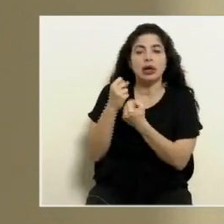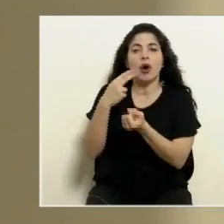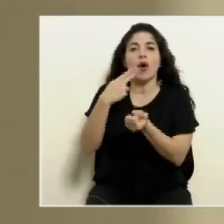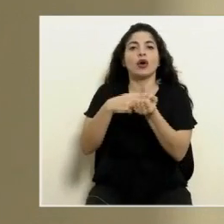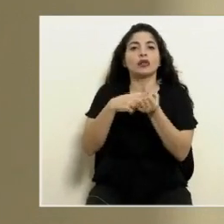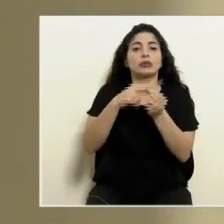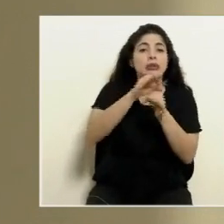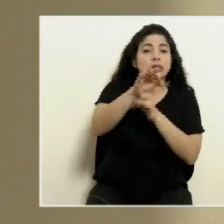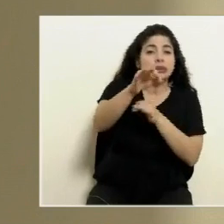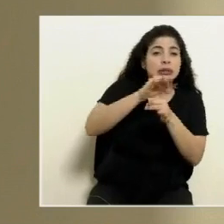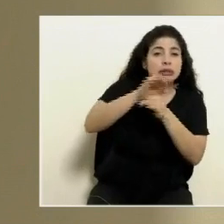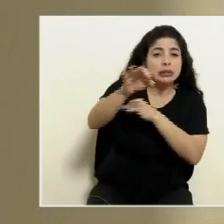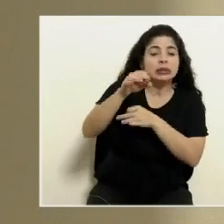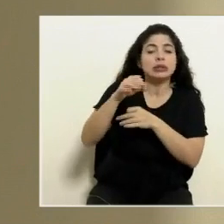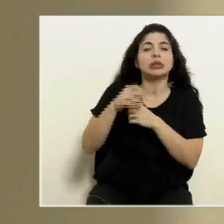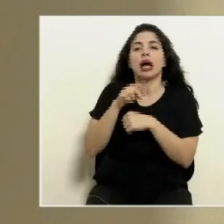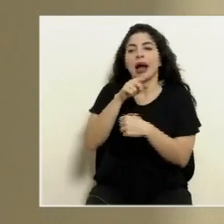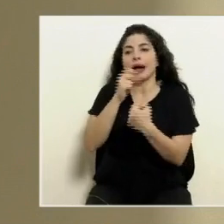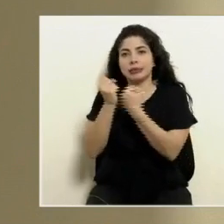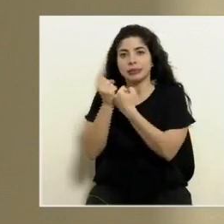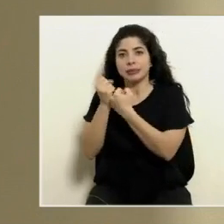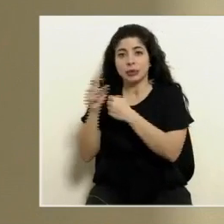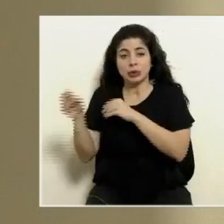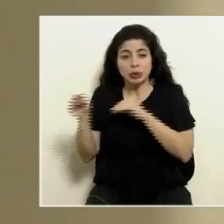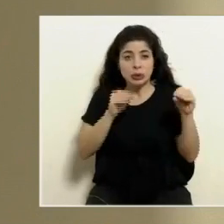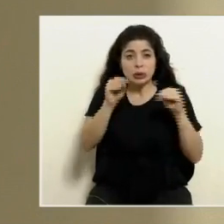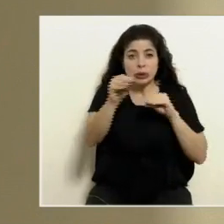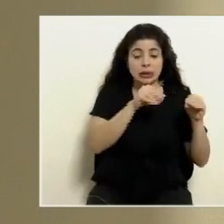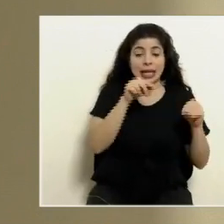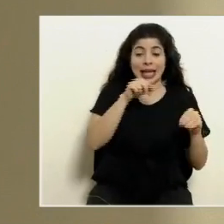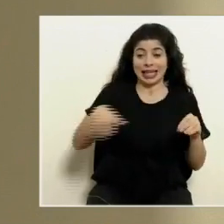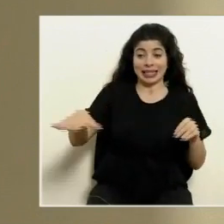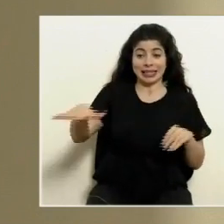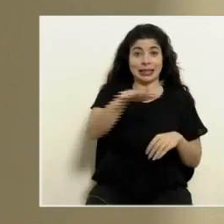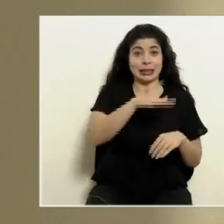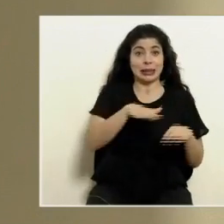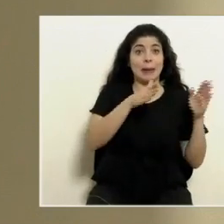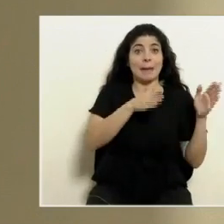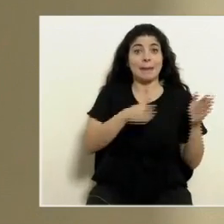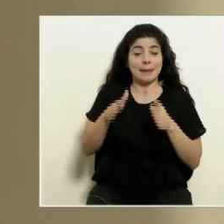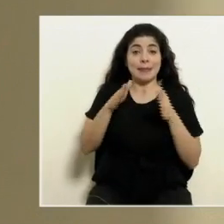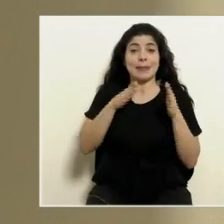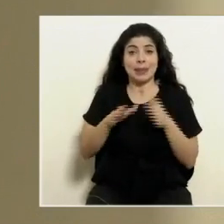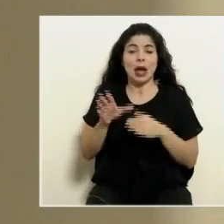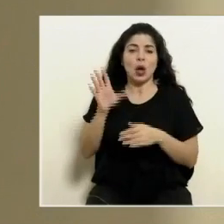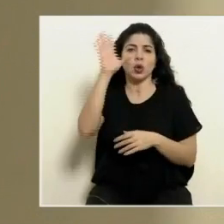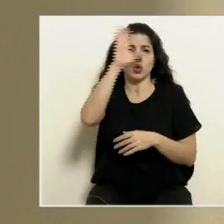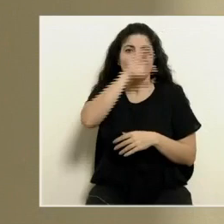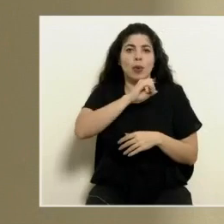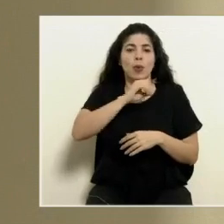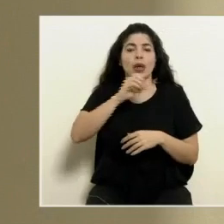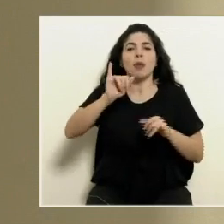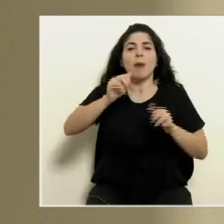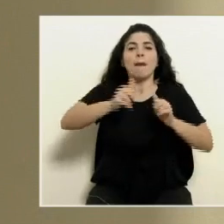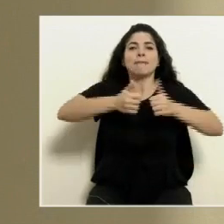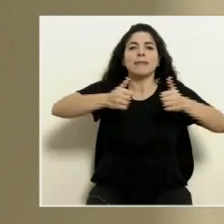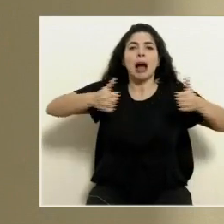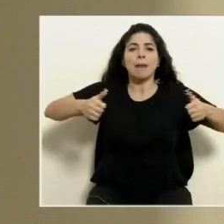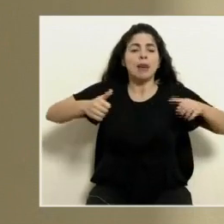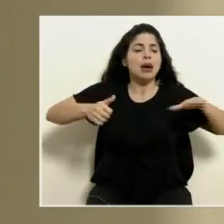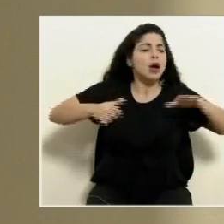hospitales regionales o periféricos. Eso todo contempla esta distribución geográfica de